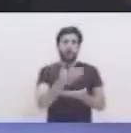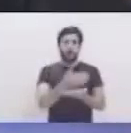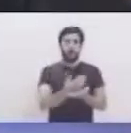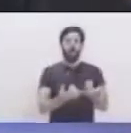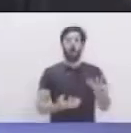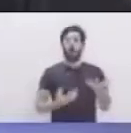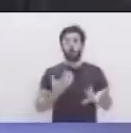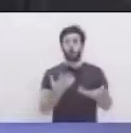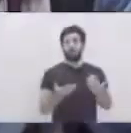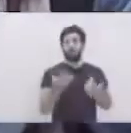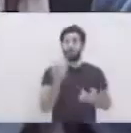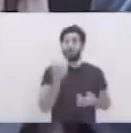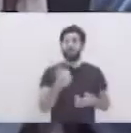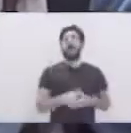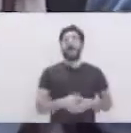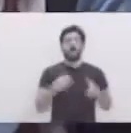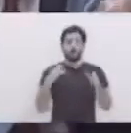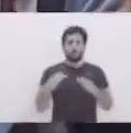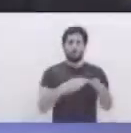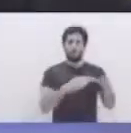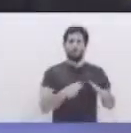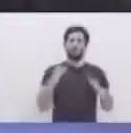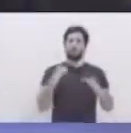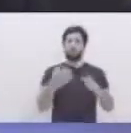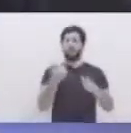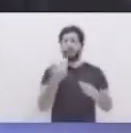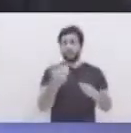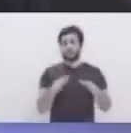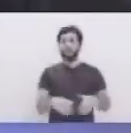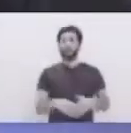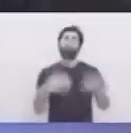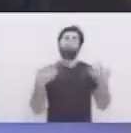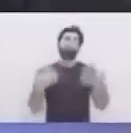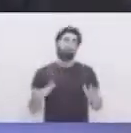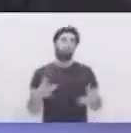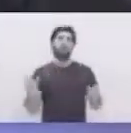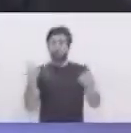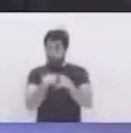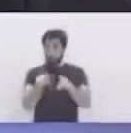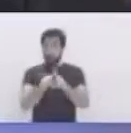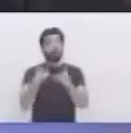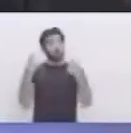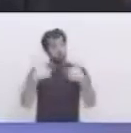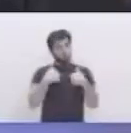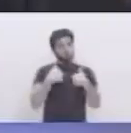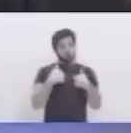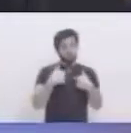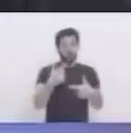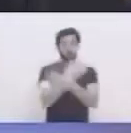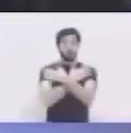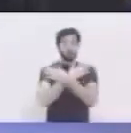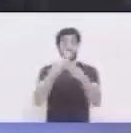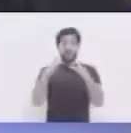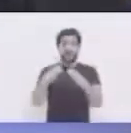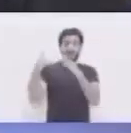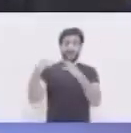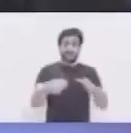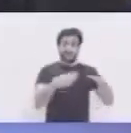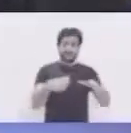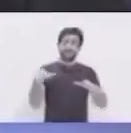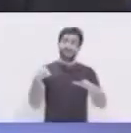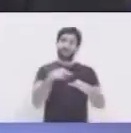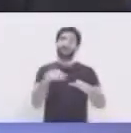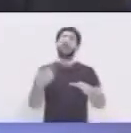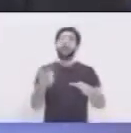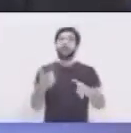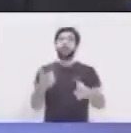era lo que más te gustaba que te cocinaran? Pasteles. Yo también, para mis cumpleaños, por ejemplo, mi pastel siempre era de fútbol, porque a mí me encantaba